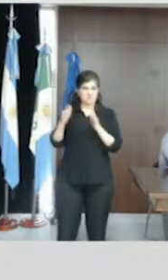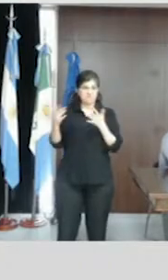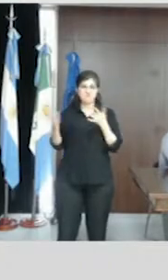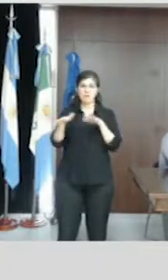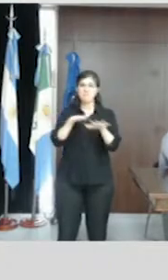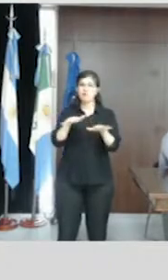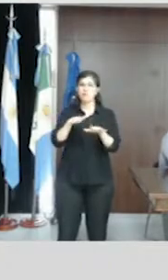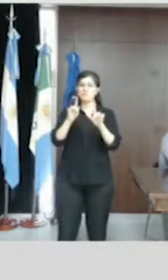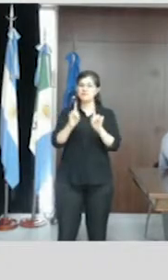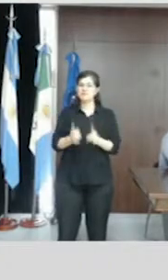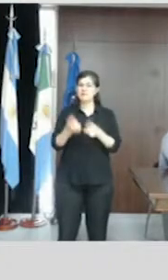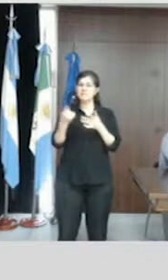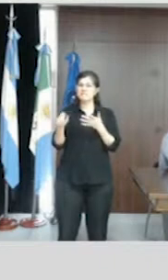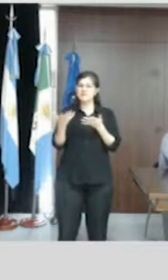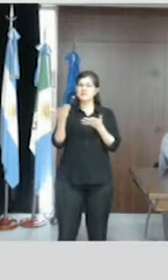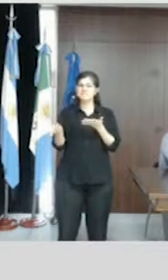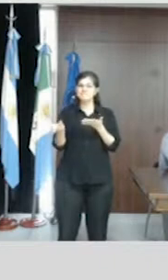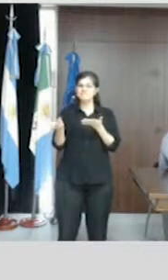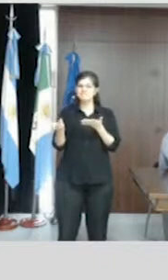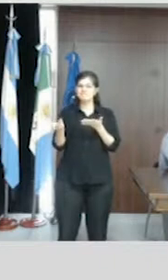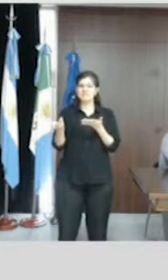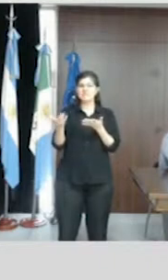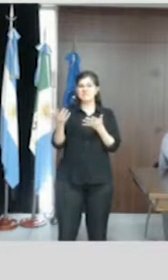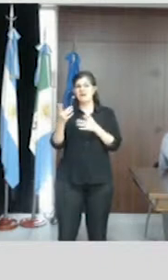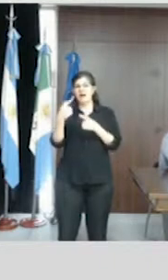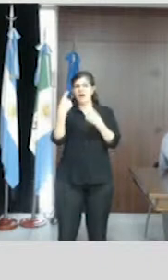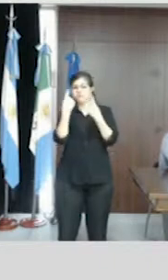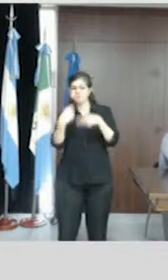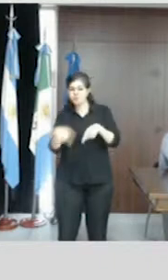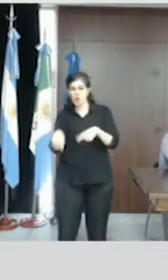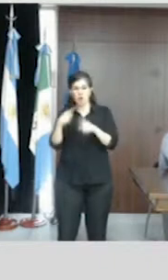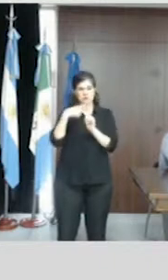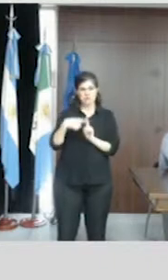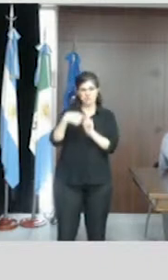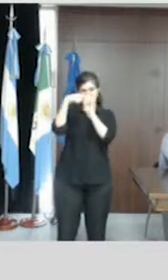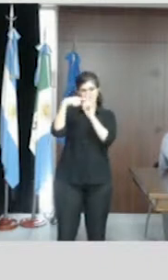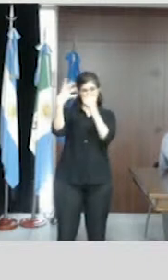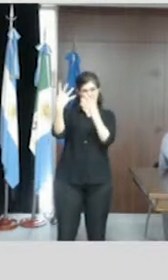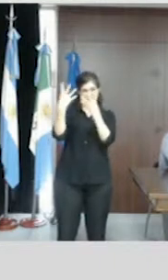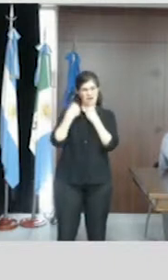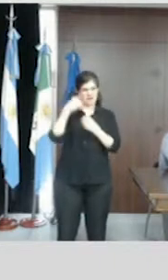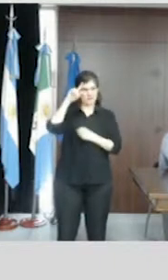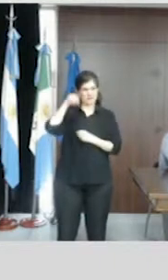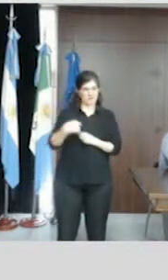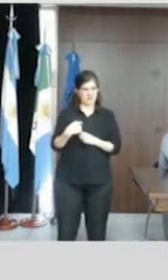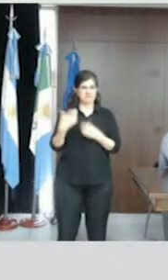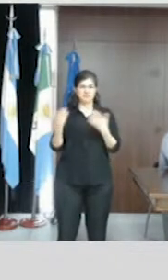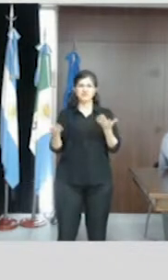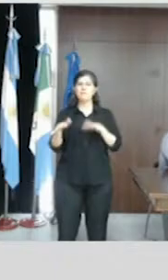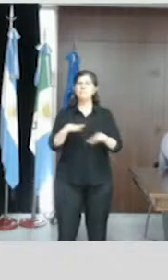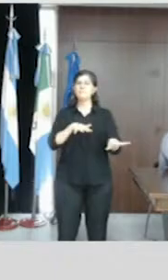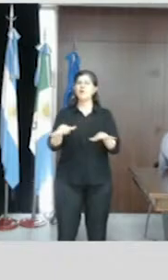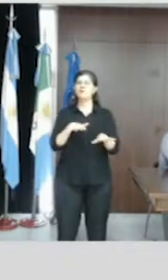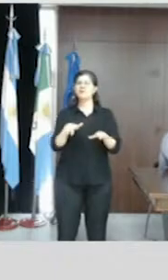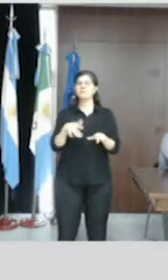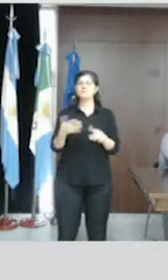que ya sabemos que tiene todos los beneficios del mundo. Pero entonces pregunto, ¿dónde empieza el movimiento,